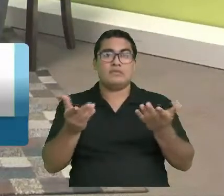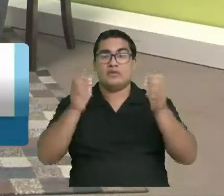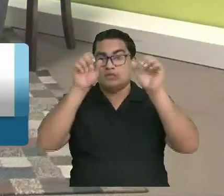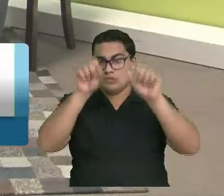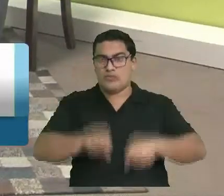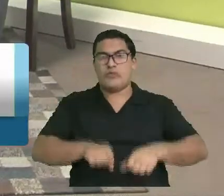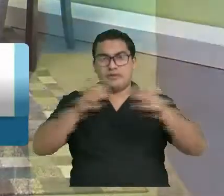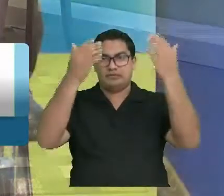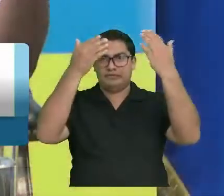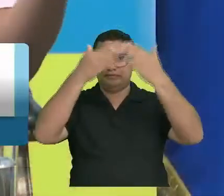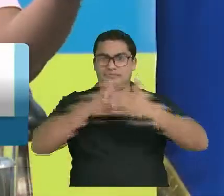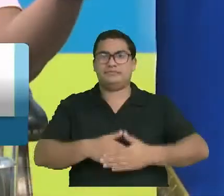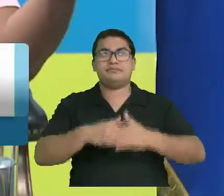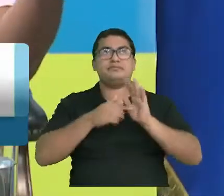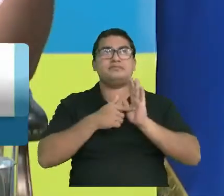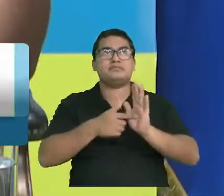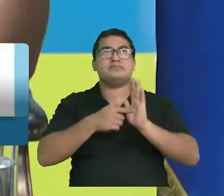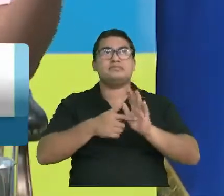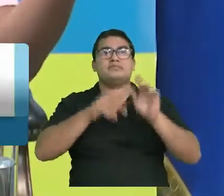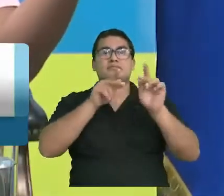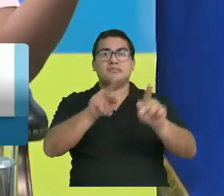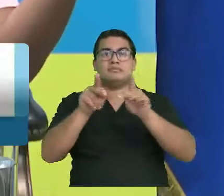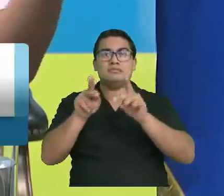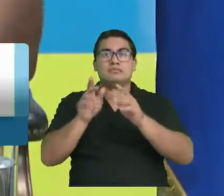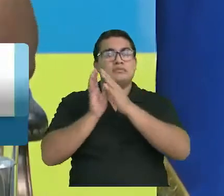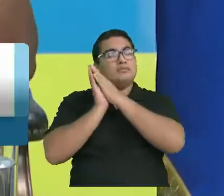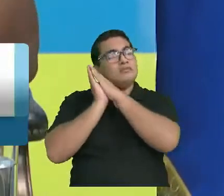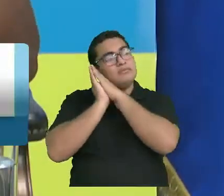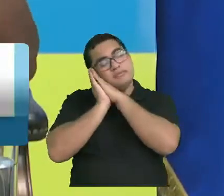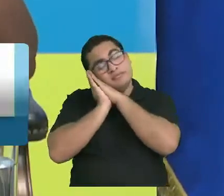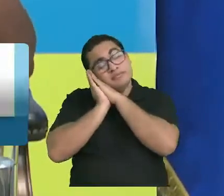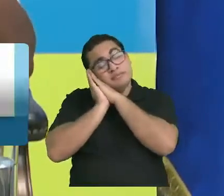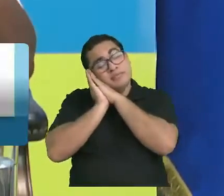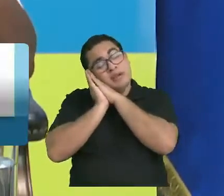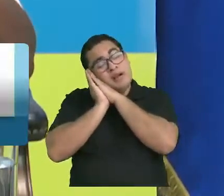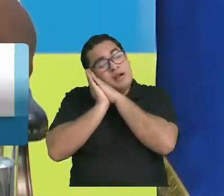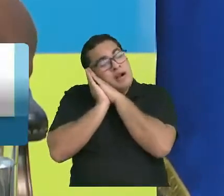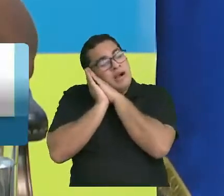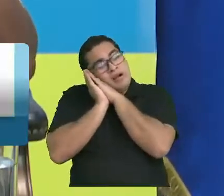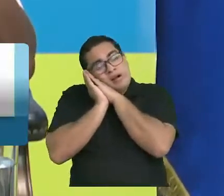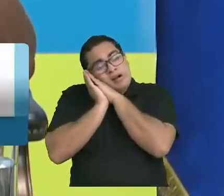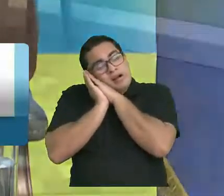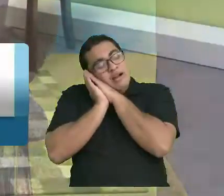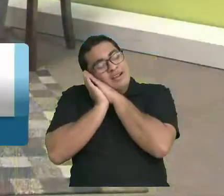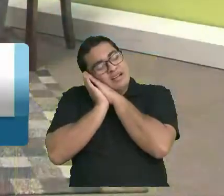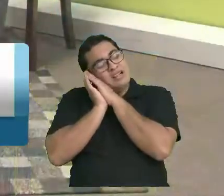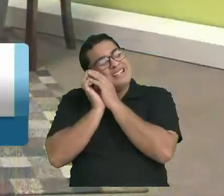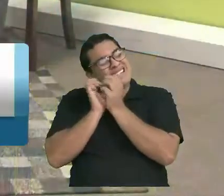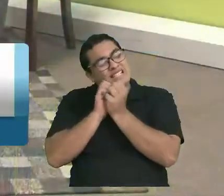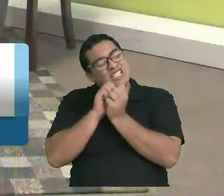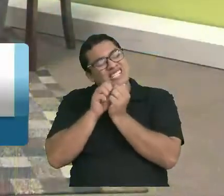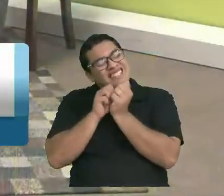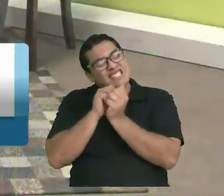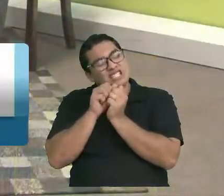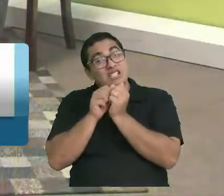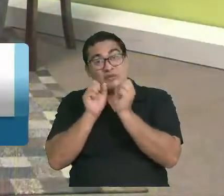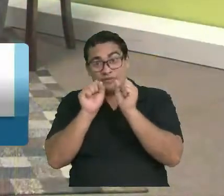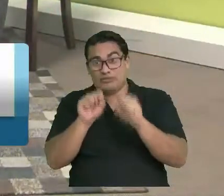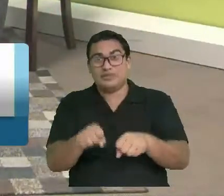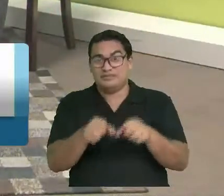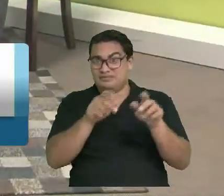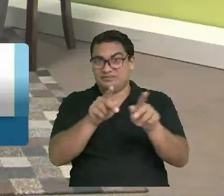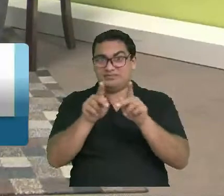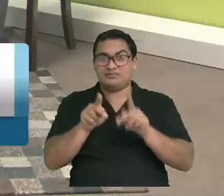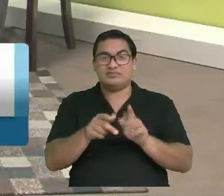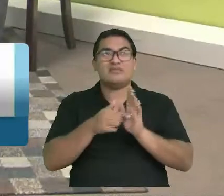en la noche, cuando la persona está dormida, que no se da cuenta de lo que hace, pues. Hasta las personas no nos damos cuenta